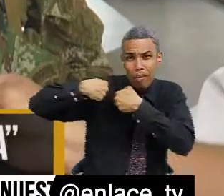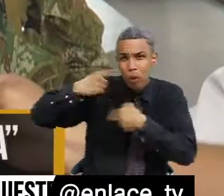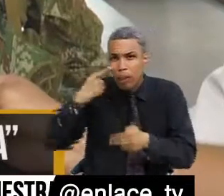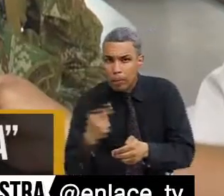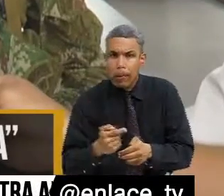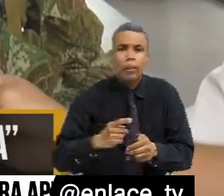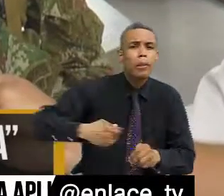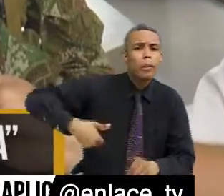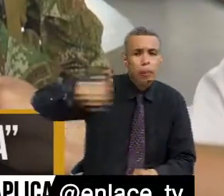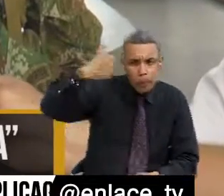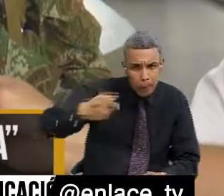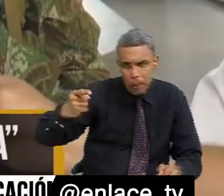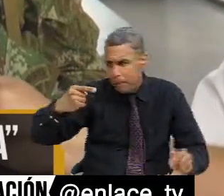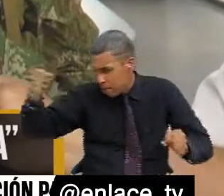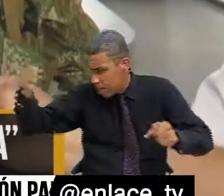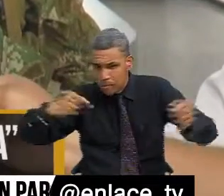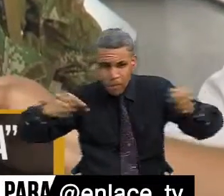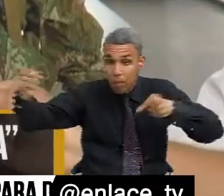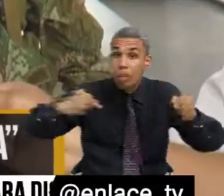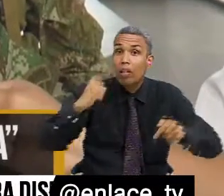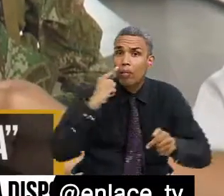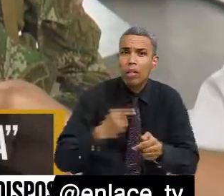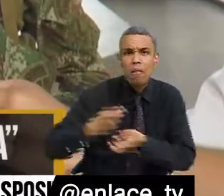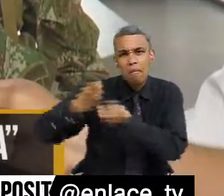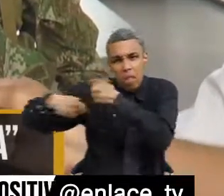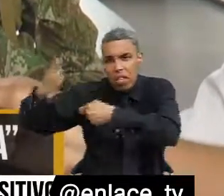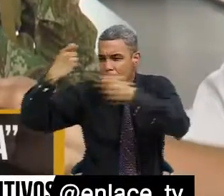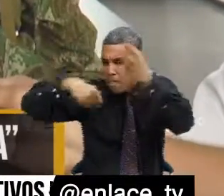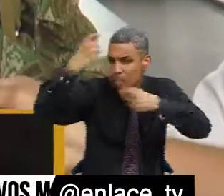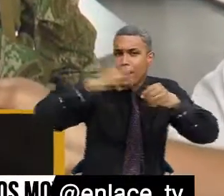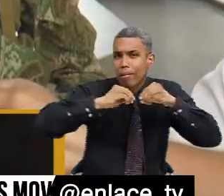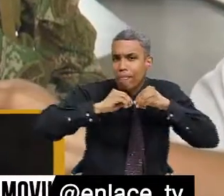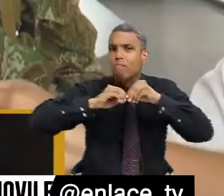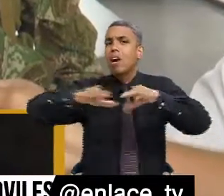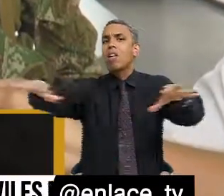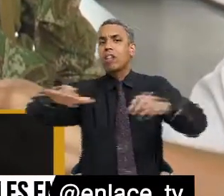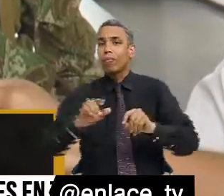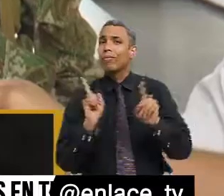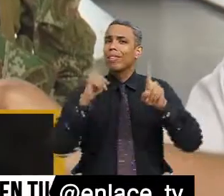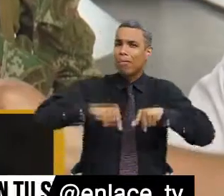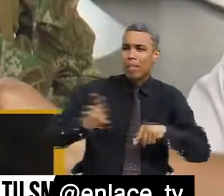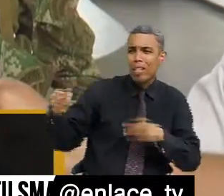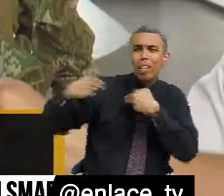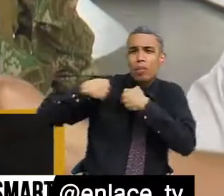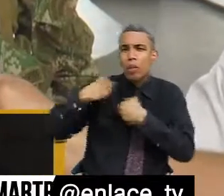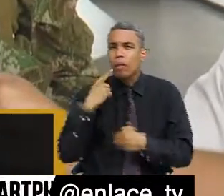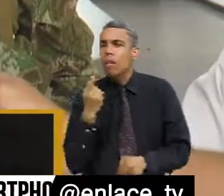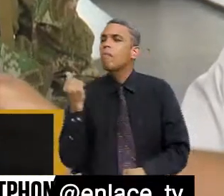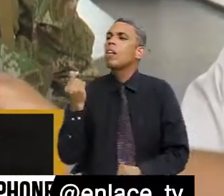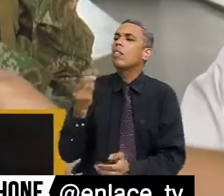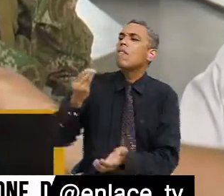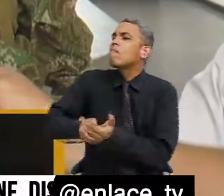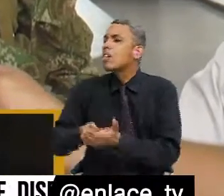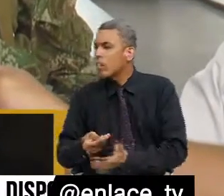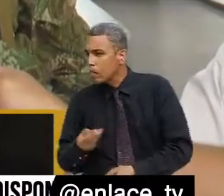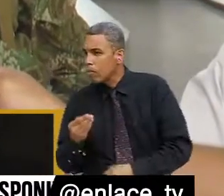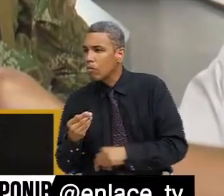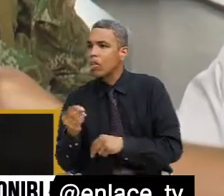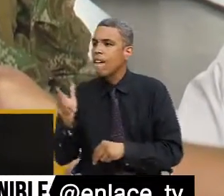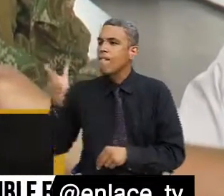situación del tráfico de estupefacientes y se encargaban de extorsiones y de amedrentar población en